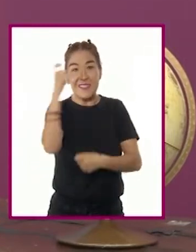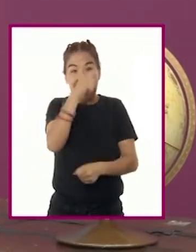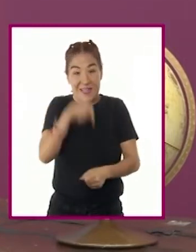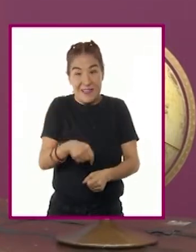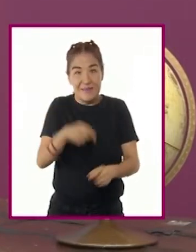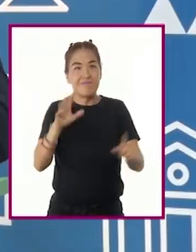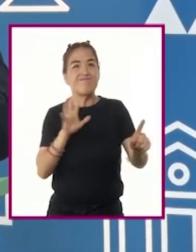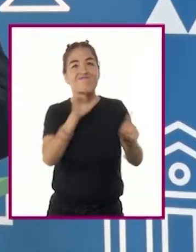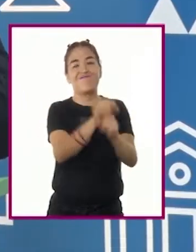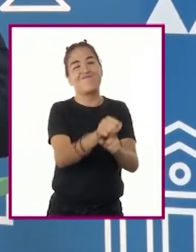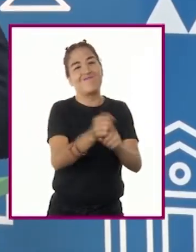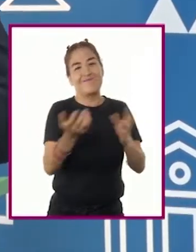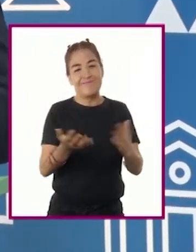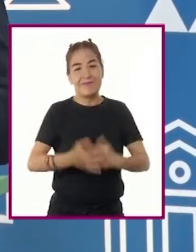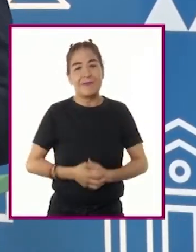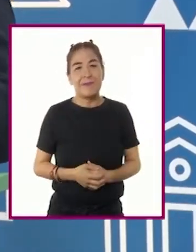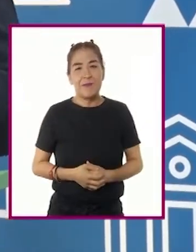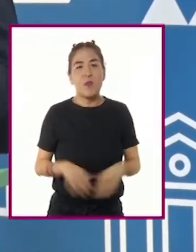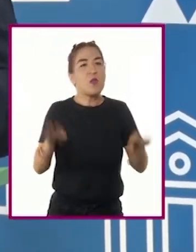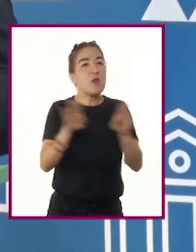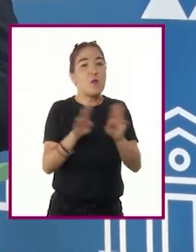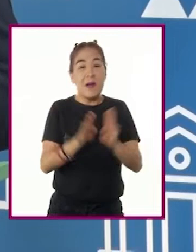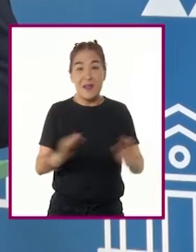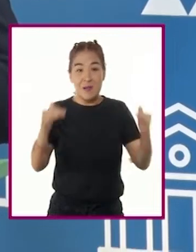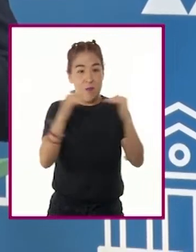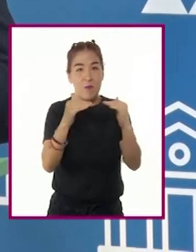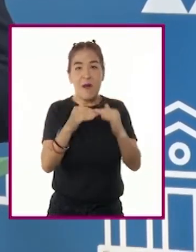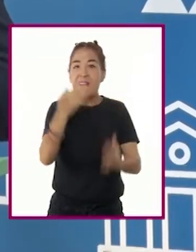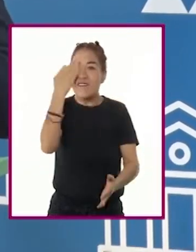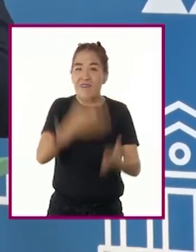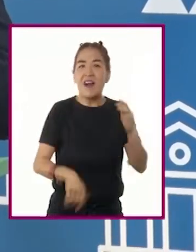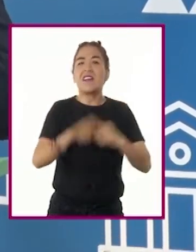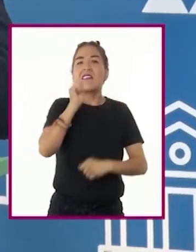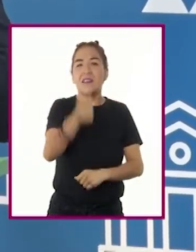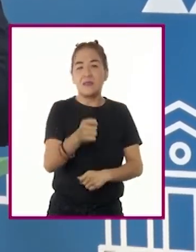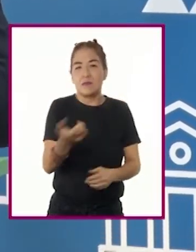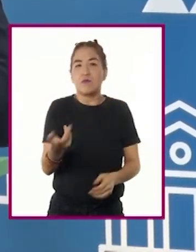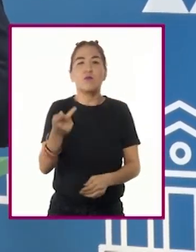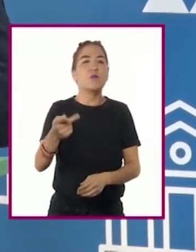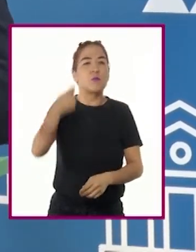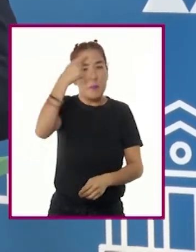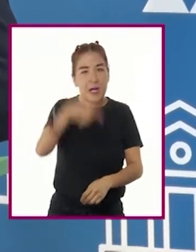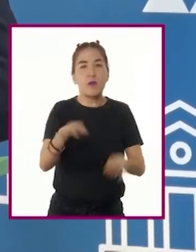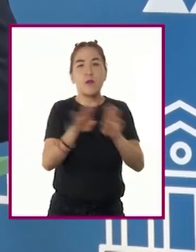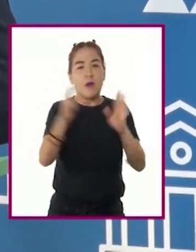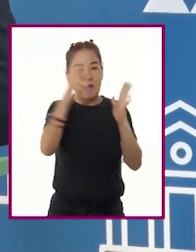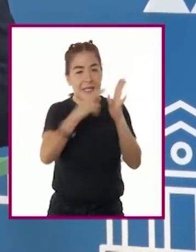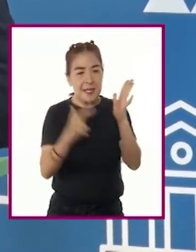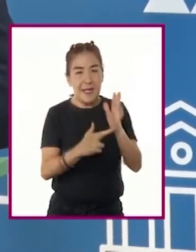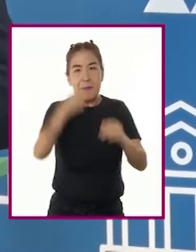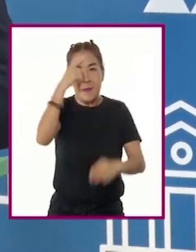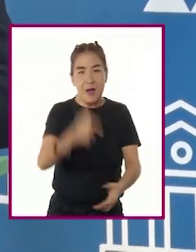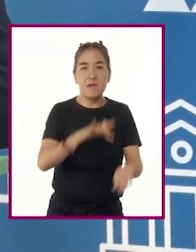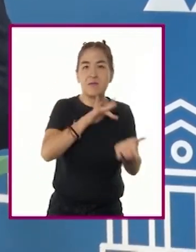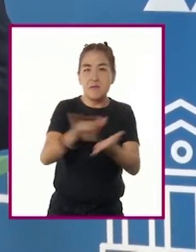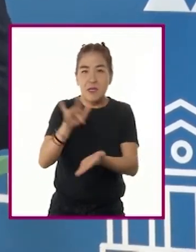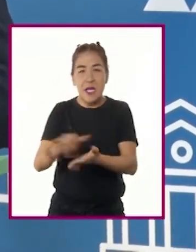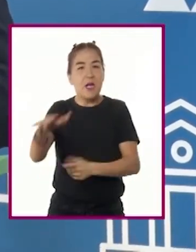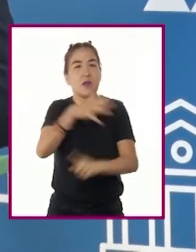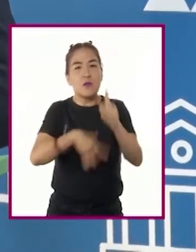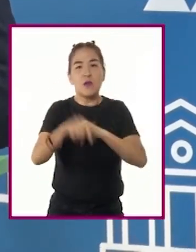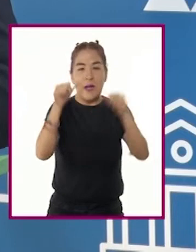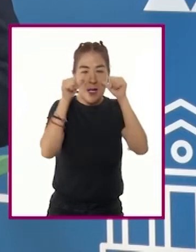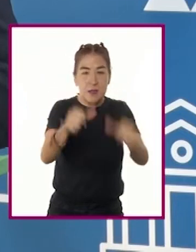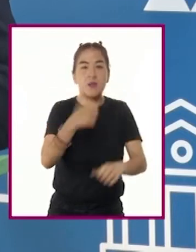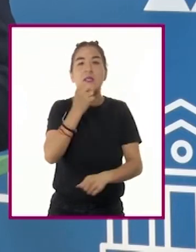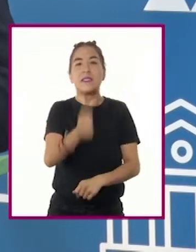México. Esta desigualdad se ve reflejada en la falta de políticas públicas que garanticen el acceso a los servicios